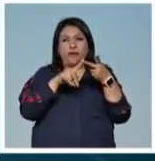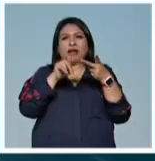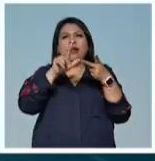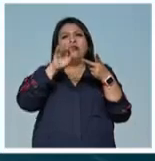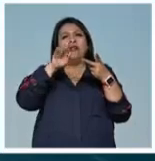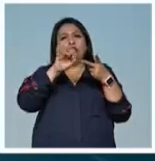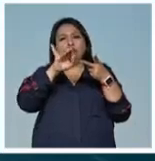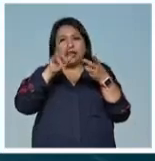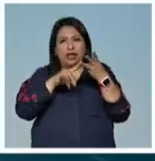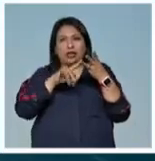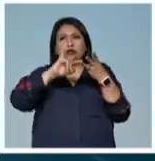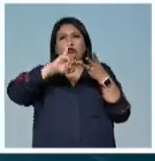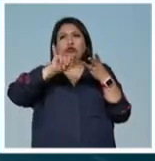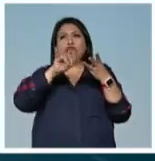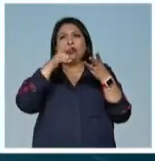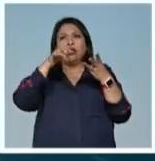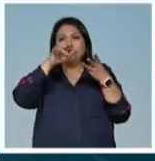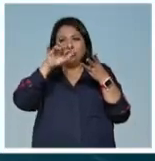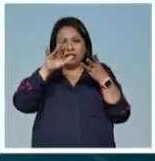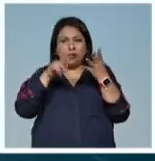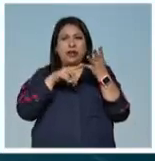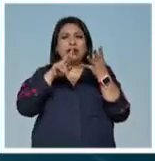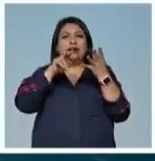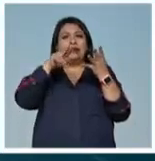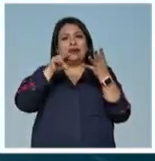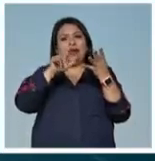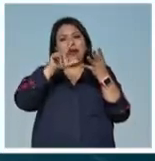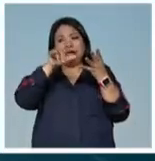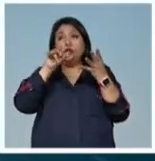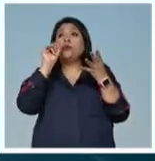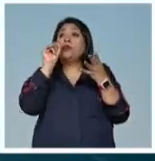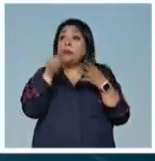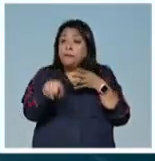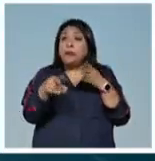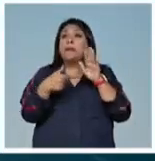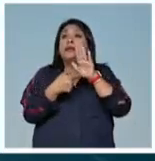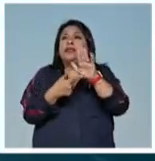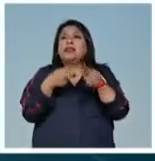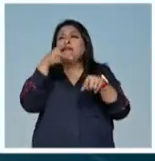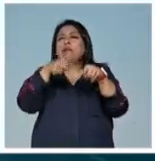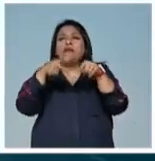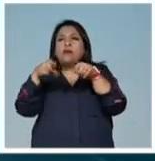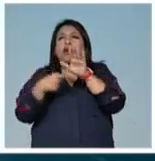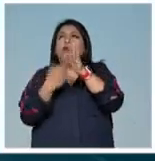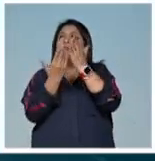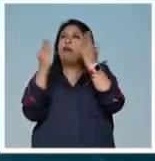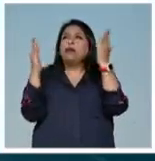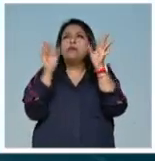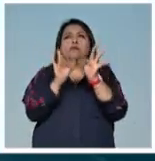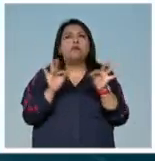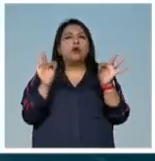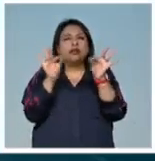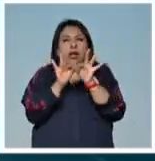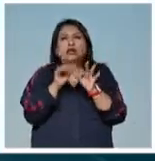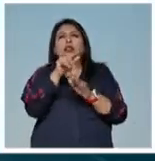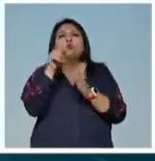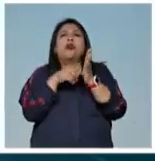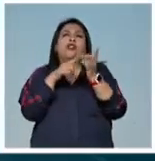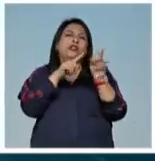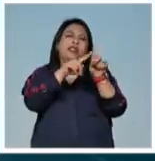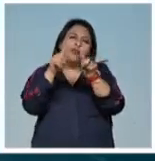Alfaro Siqueiros, Jorge González Camarena y Rina Lazo. Así también se presentan fragmentos de murales emblemáticos ubicados